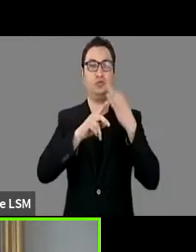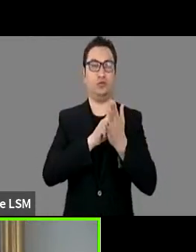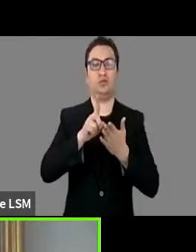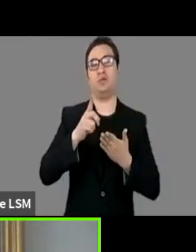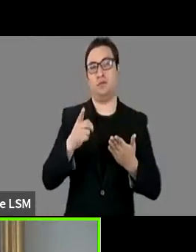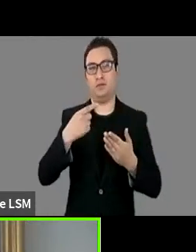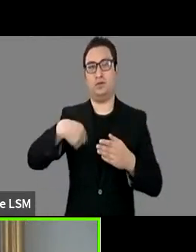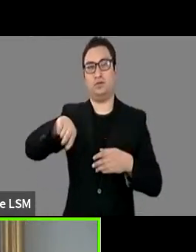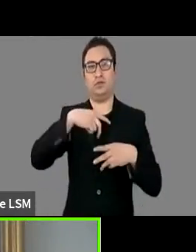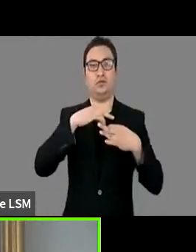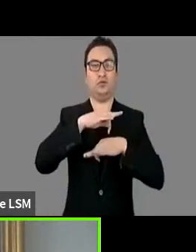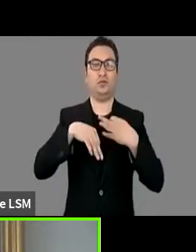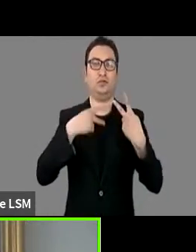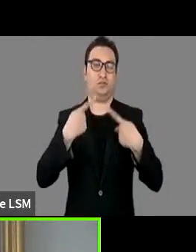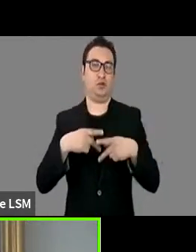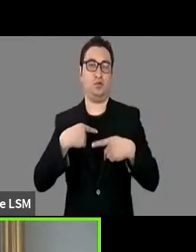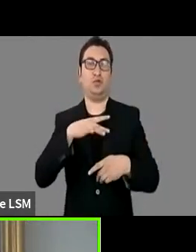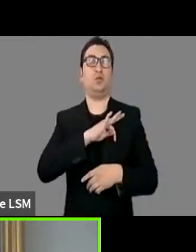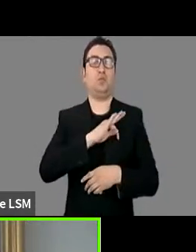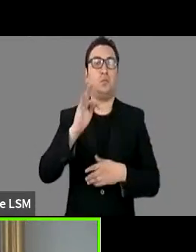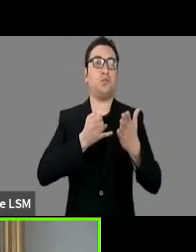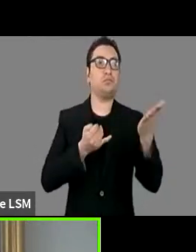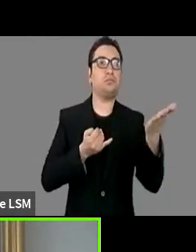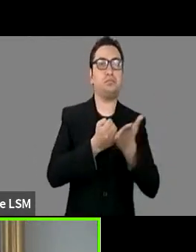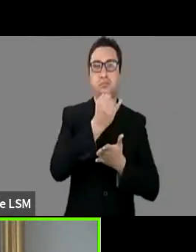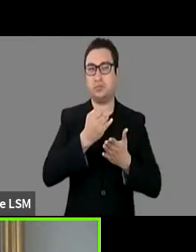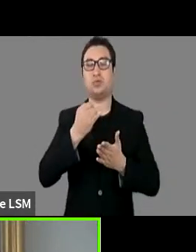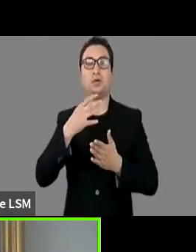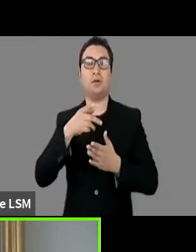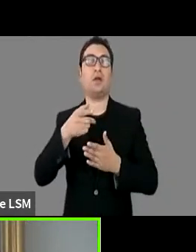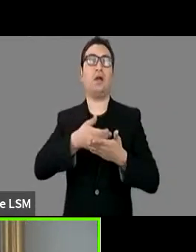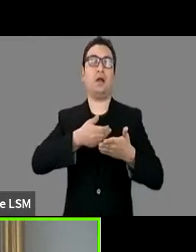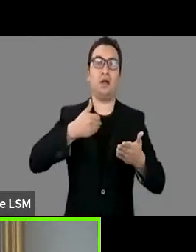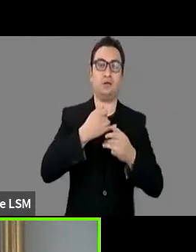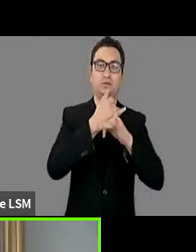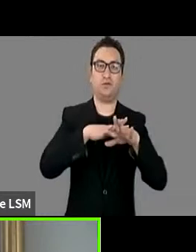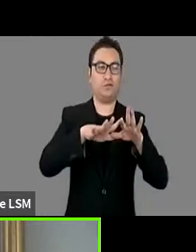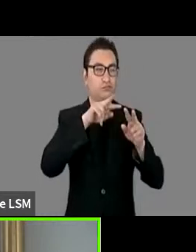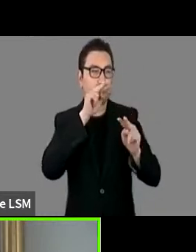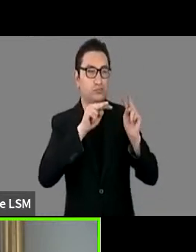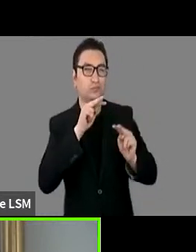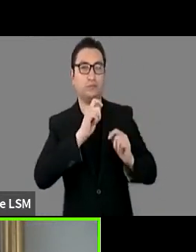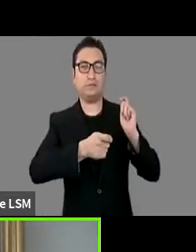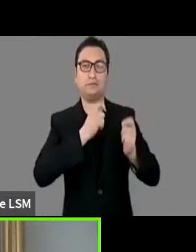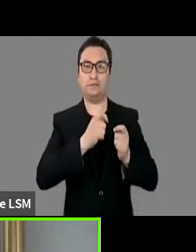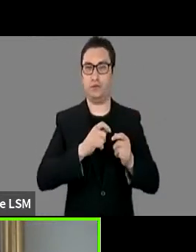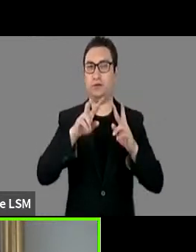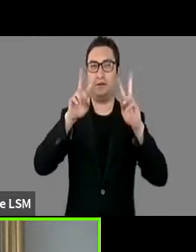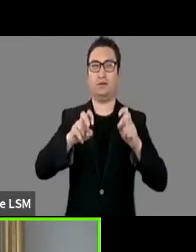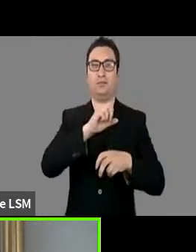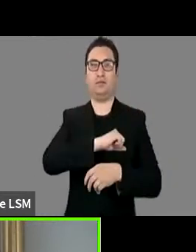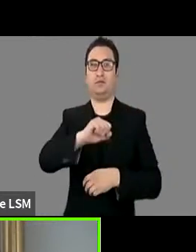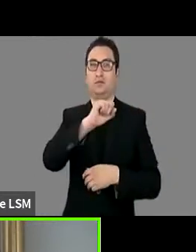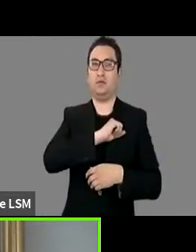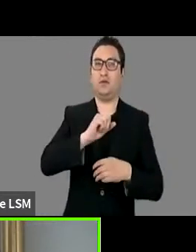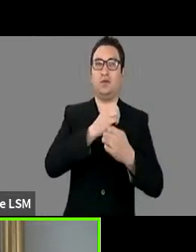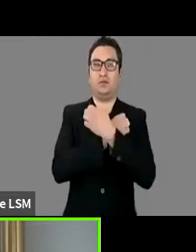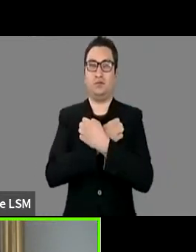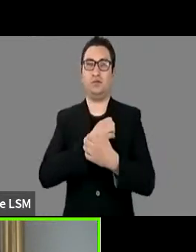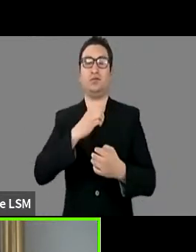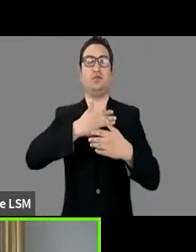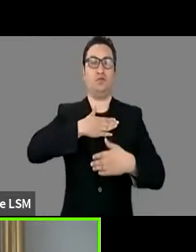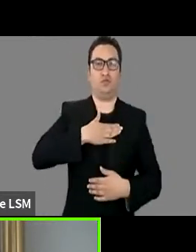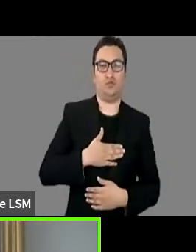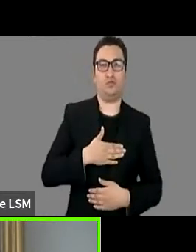tomar decisiones informadas en aspectos como la salud, la educación, la justicia, el trabajo. Y esto sirve